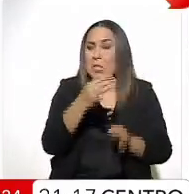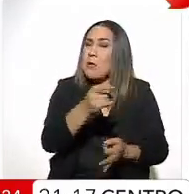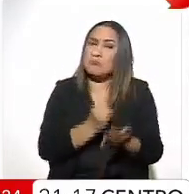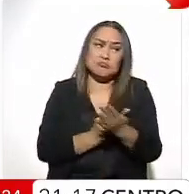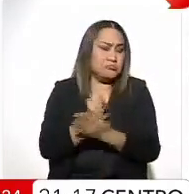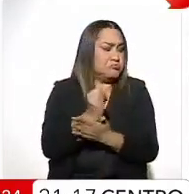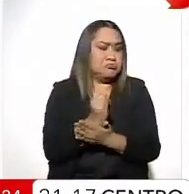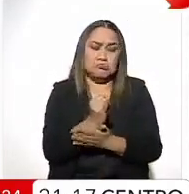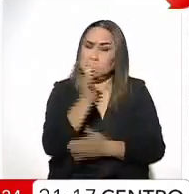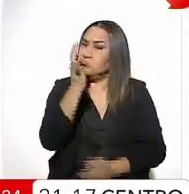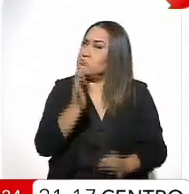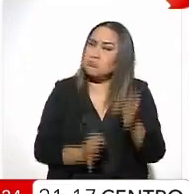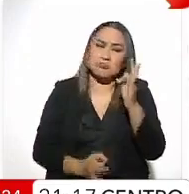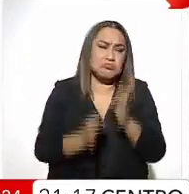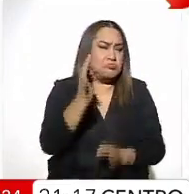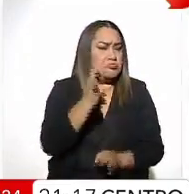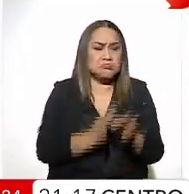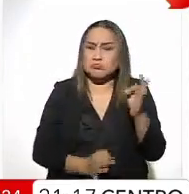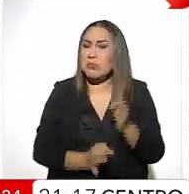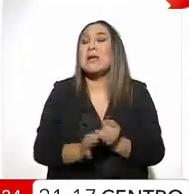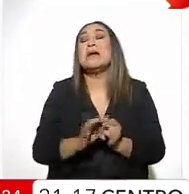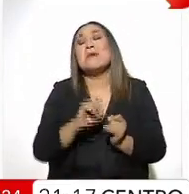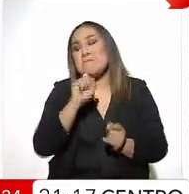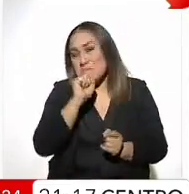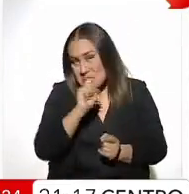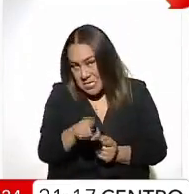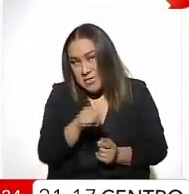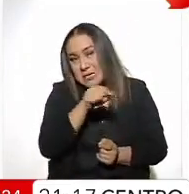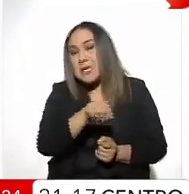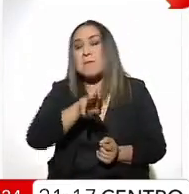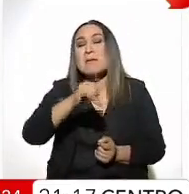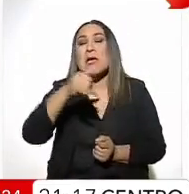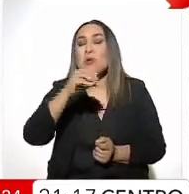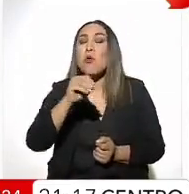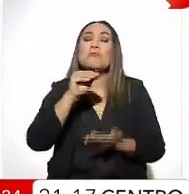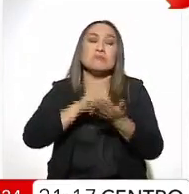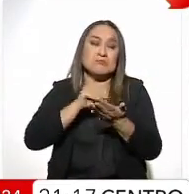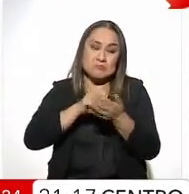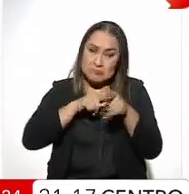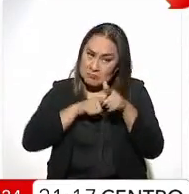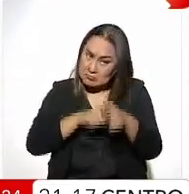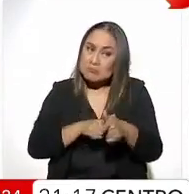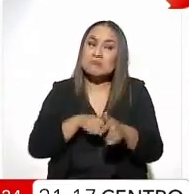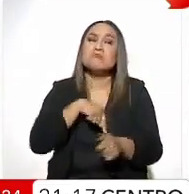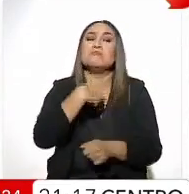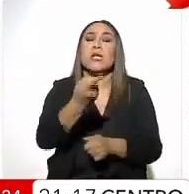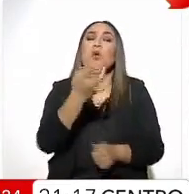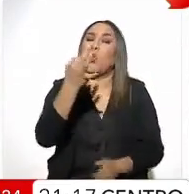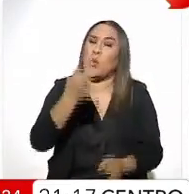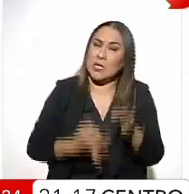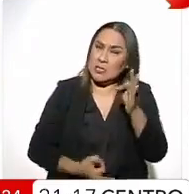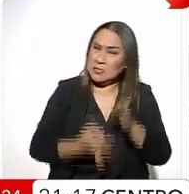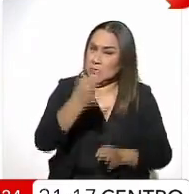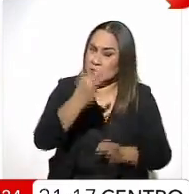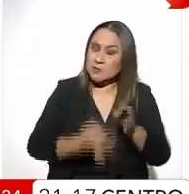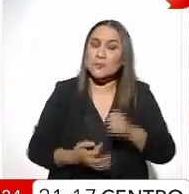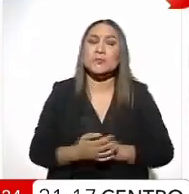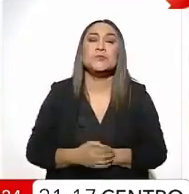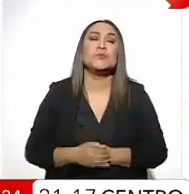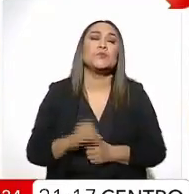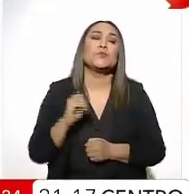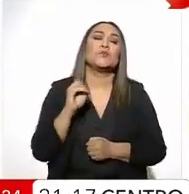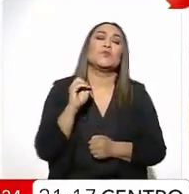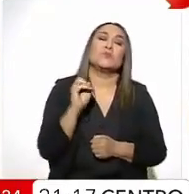enjuiciar. Y eso es lo que va a suceder con Mayo Zambada. Si entendemos bien, entonces